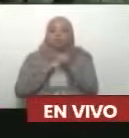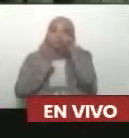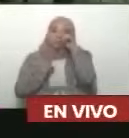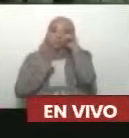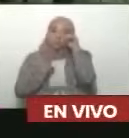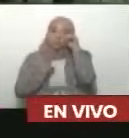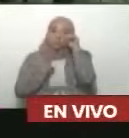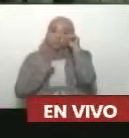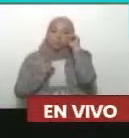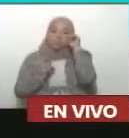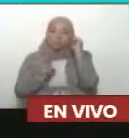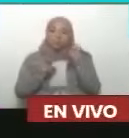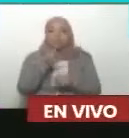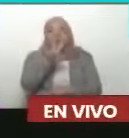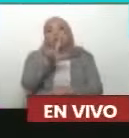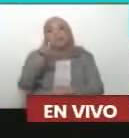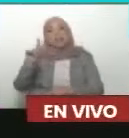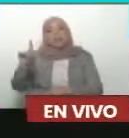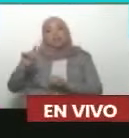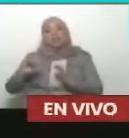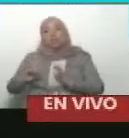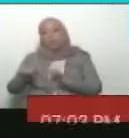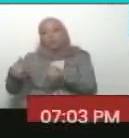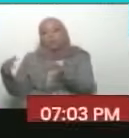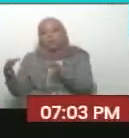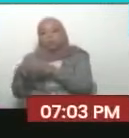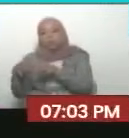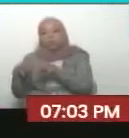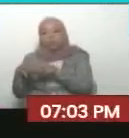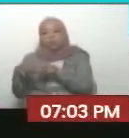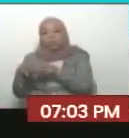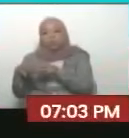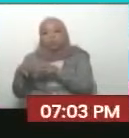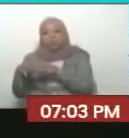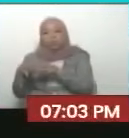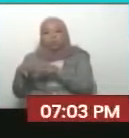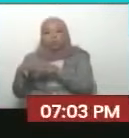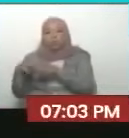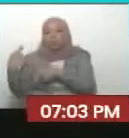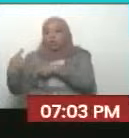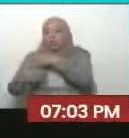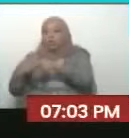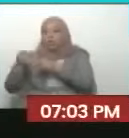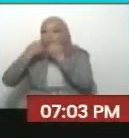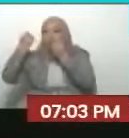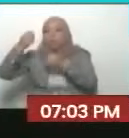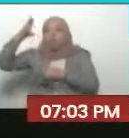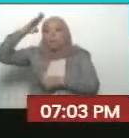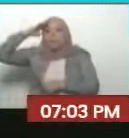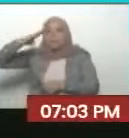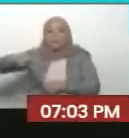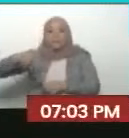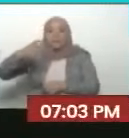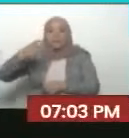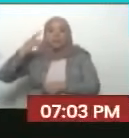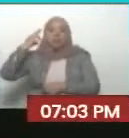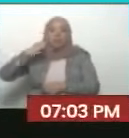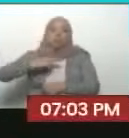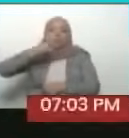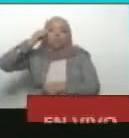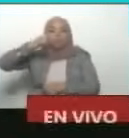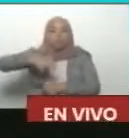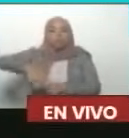Y 31 años de la refundación, la rebelión militar bolivariana